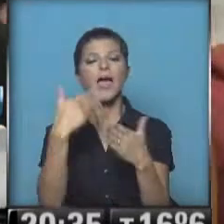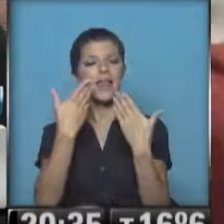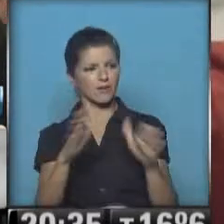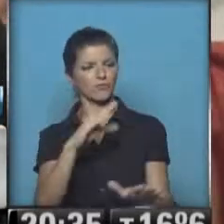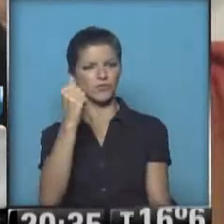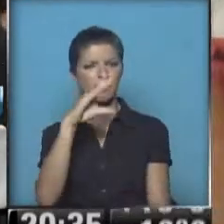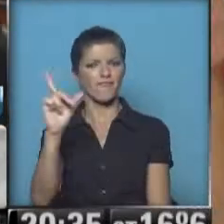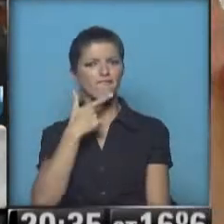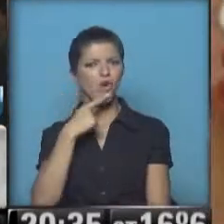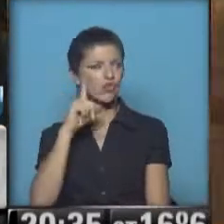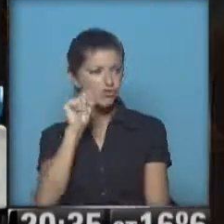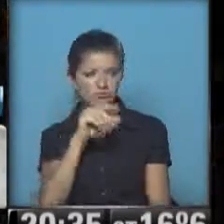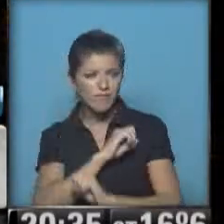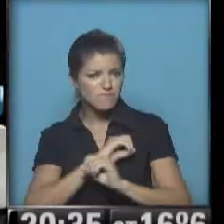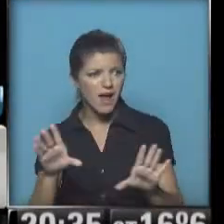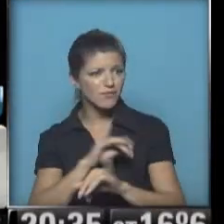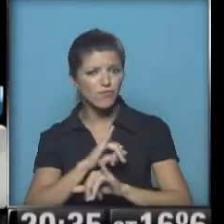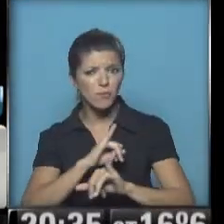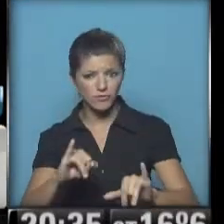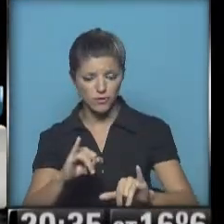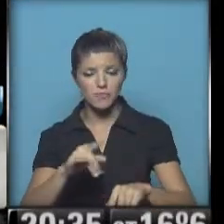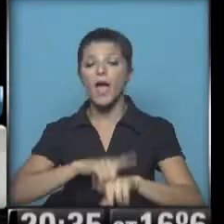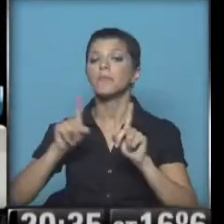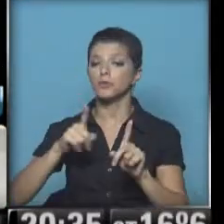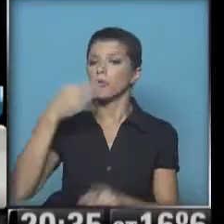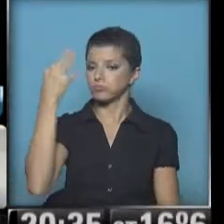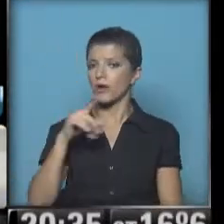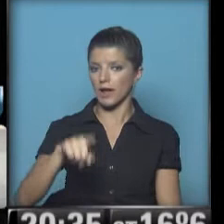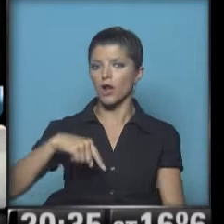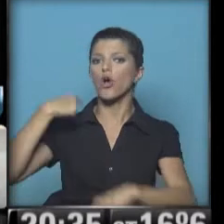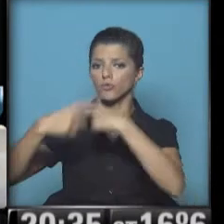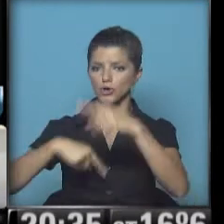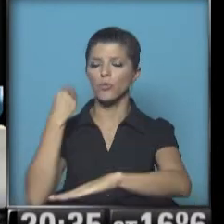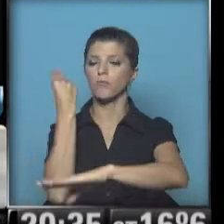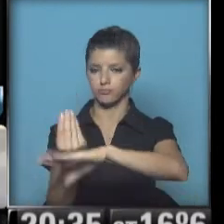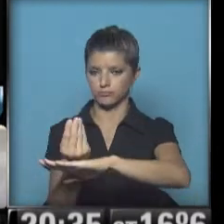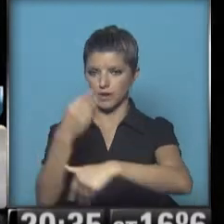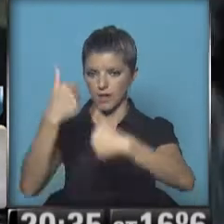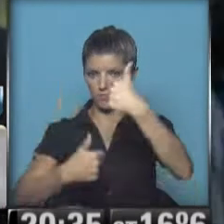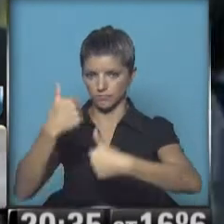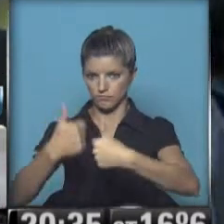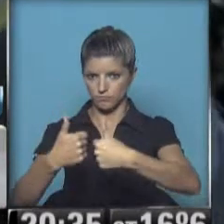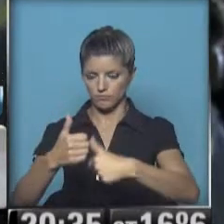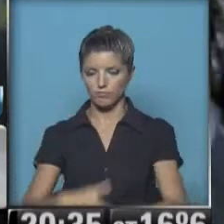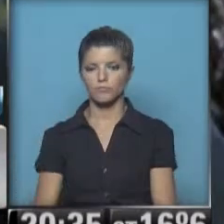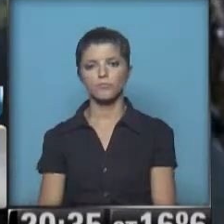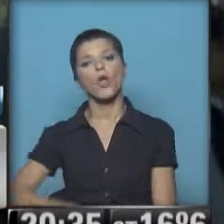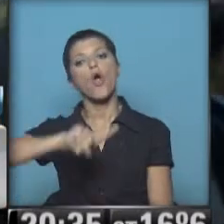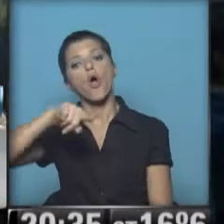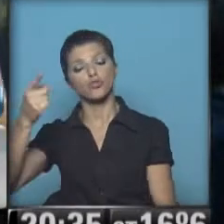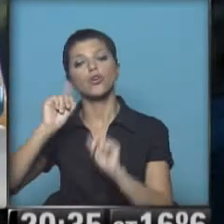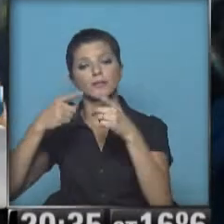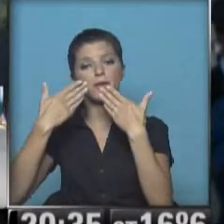fue una triste noticia. No obstante, aseguró que él seguirá compitiendo. Otro que bajó